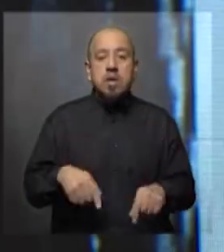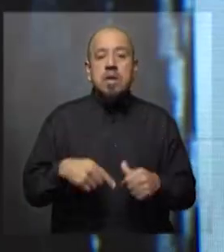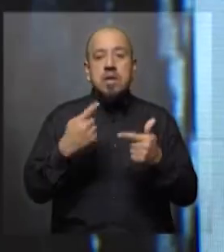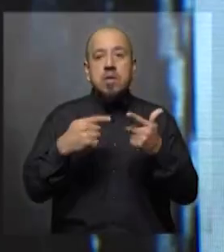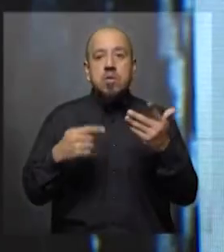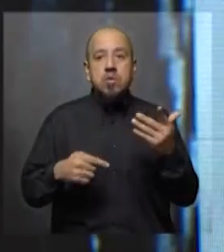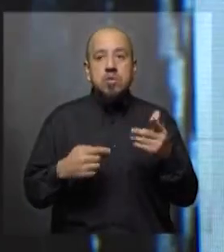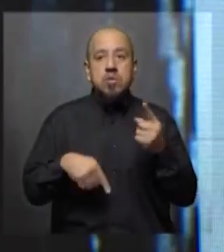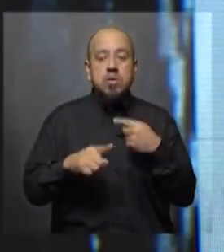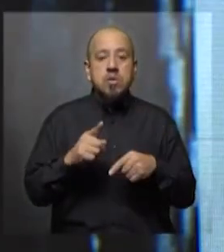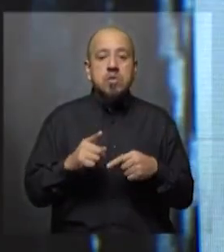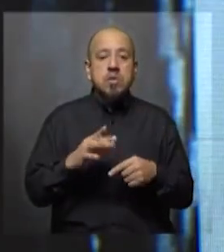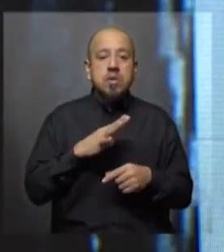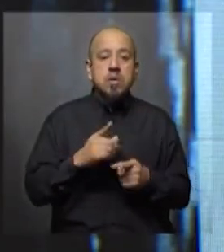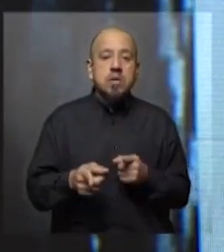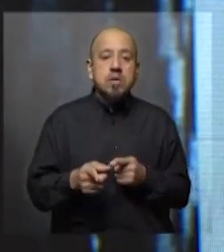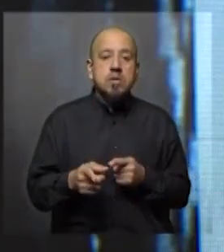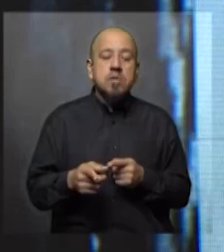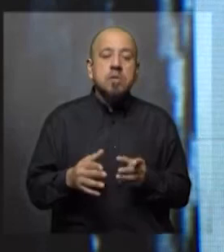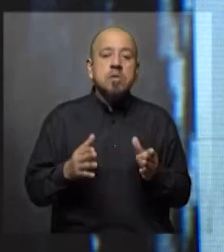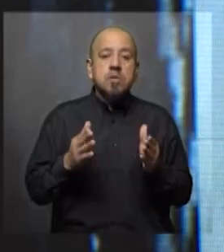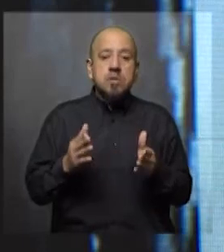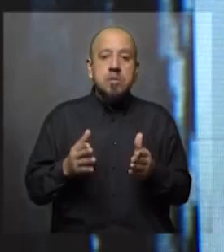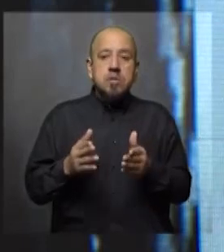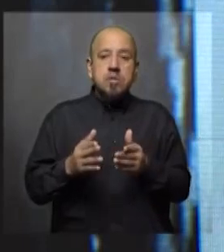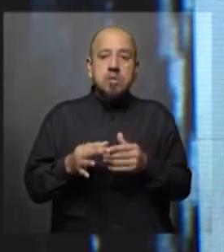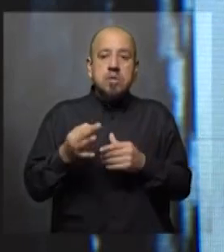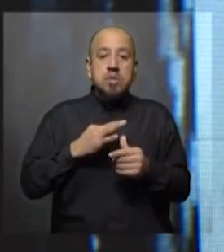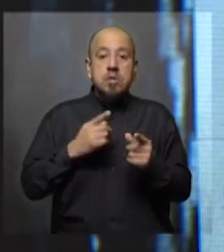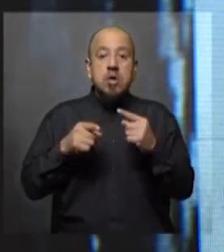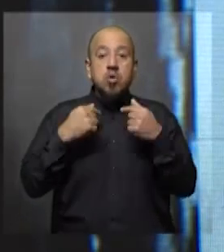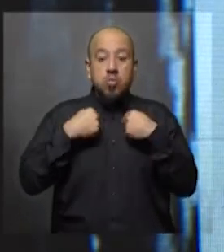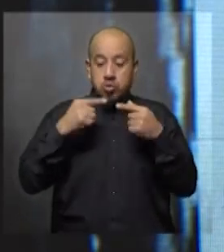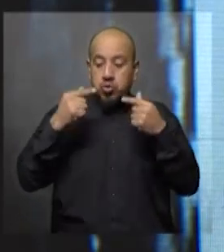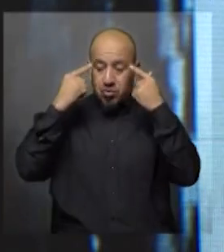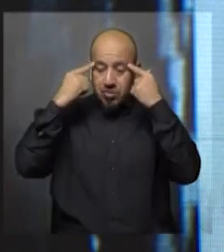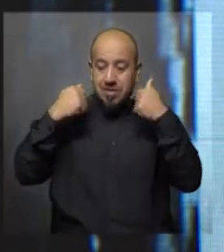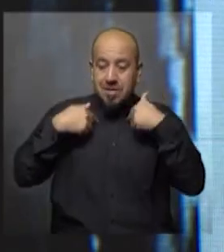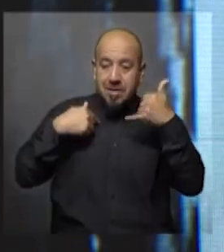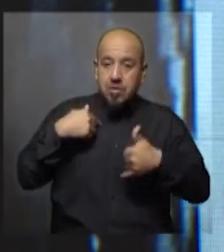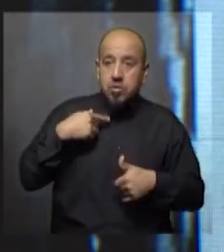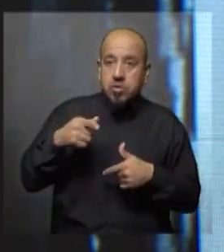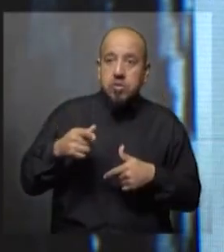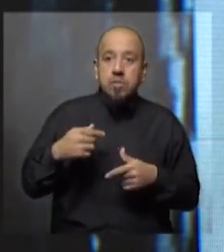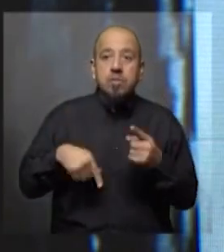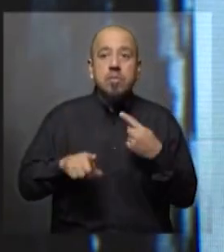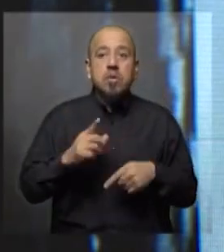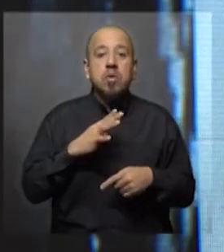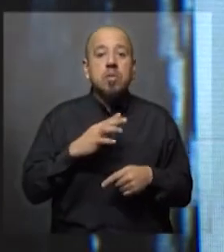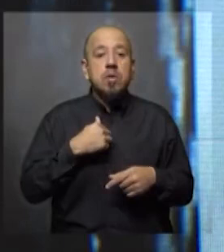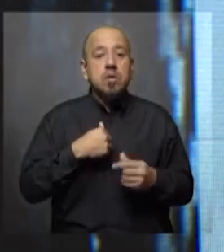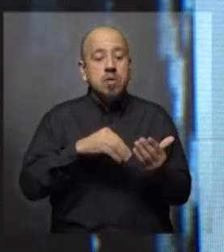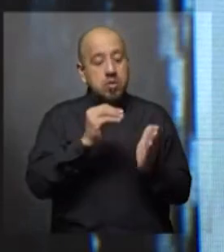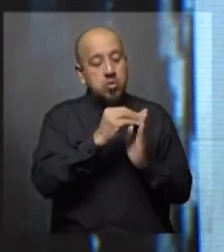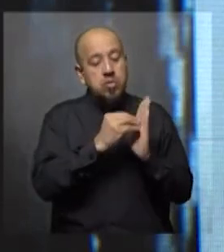o el estar sujeto digamos a una orientación que me dice como yo debería ser no Y entonces me pone un